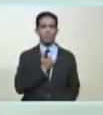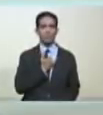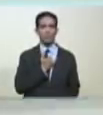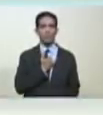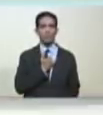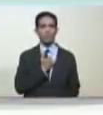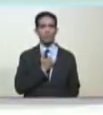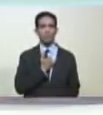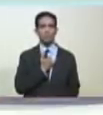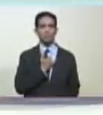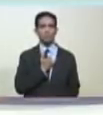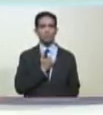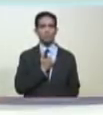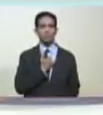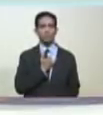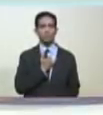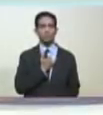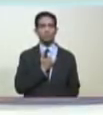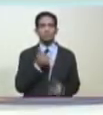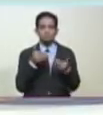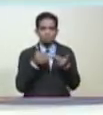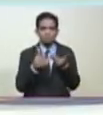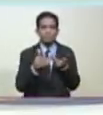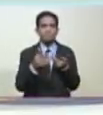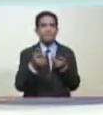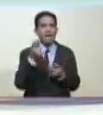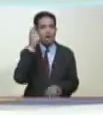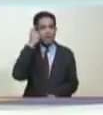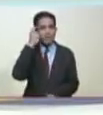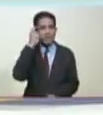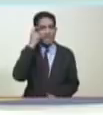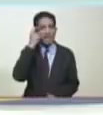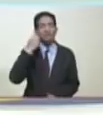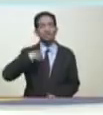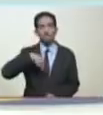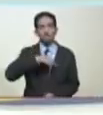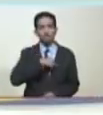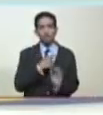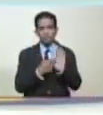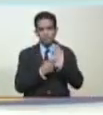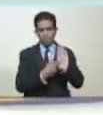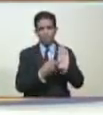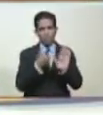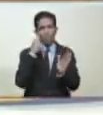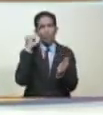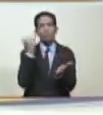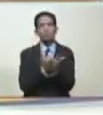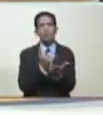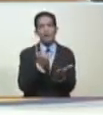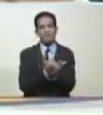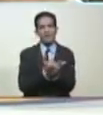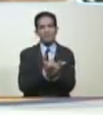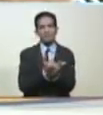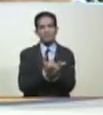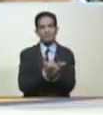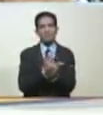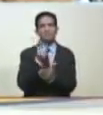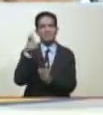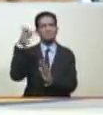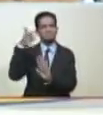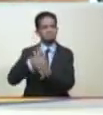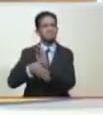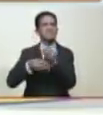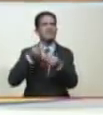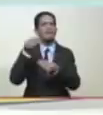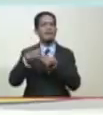formaré parte en los próximos días, presentaremos pruebas al país de la conspiración en el campo